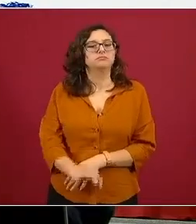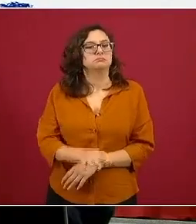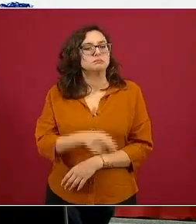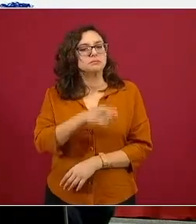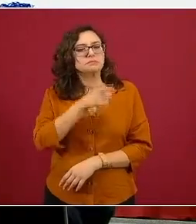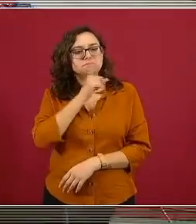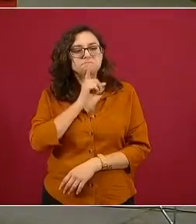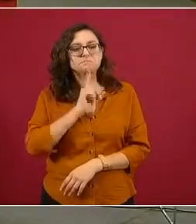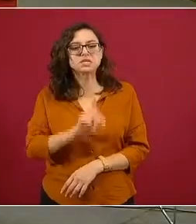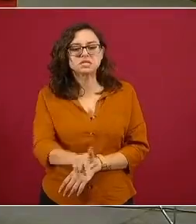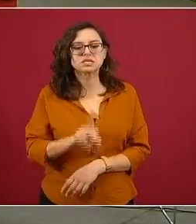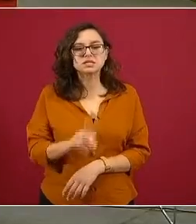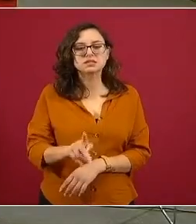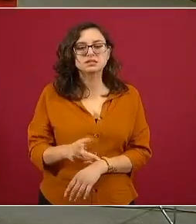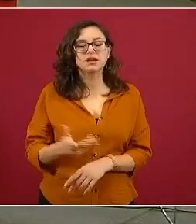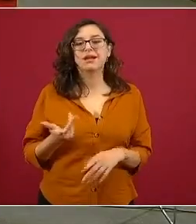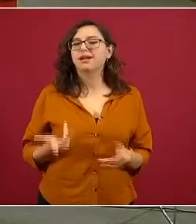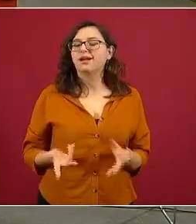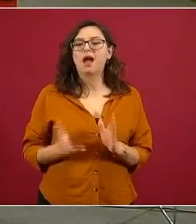despejar